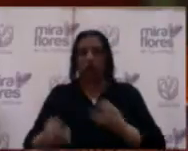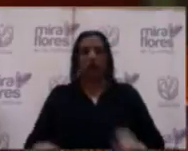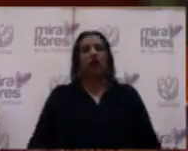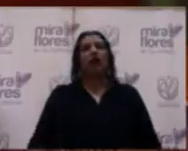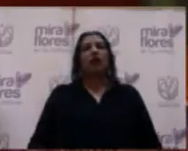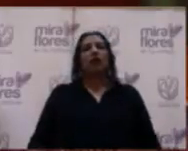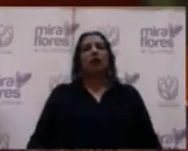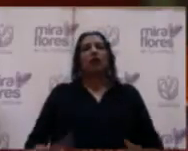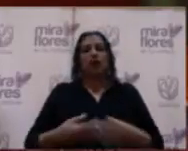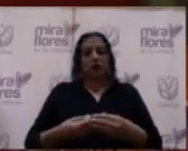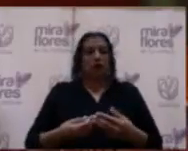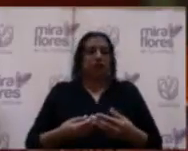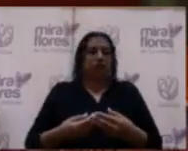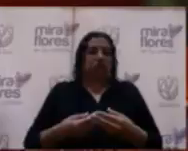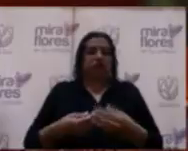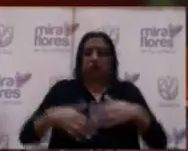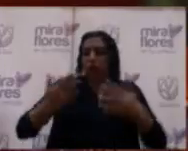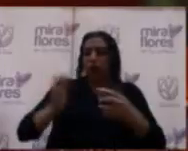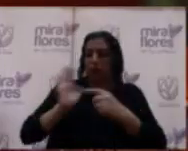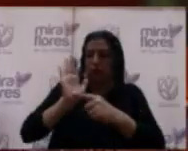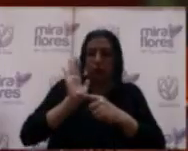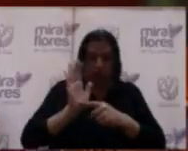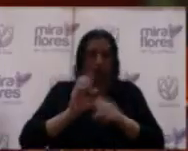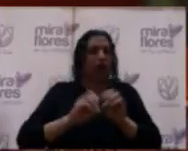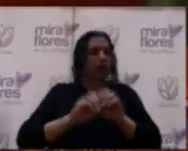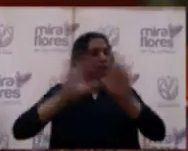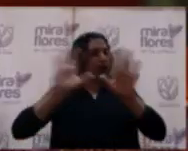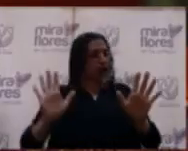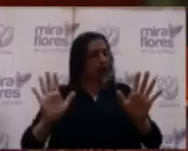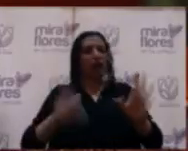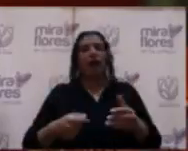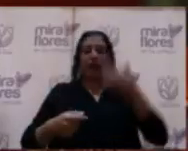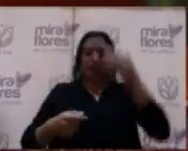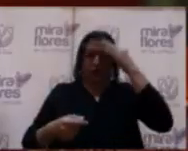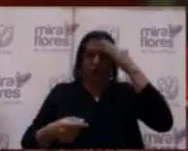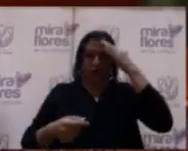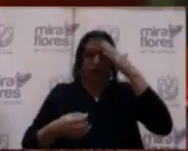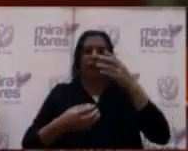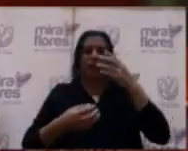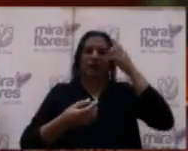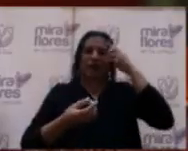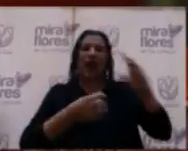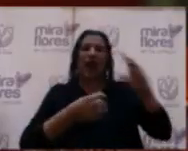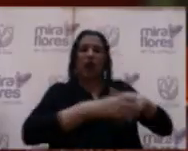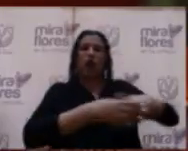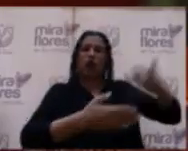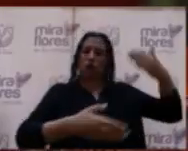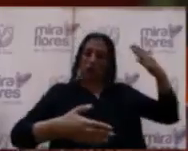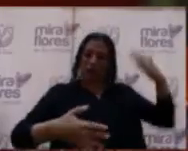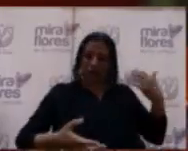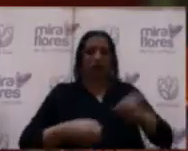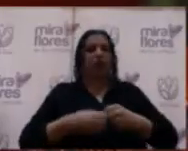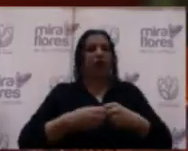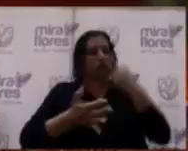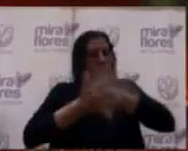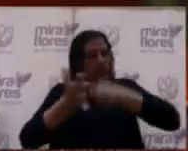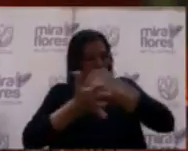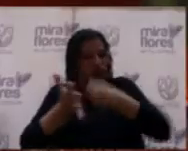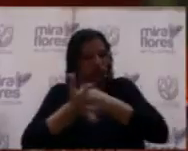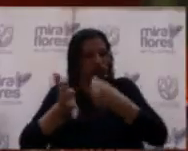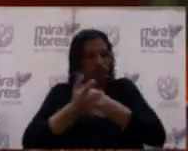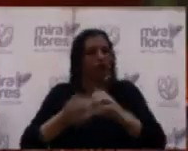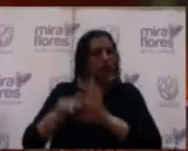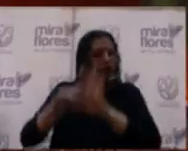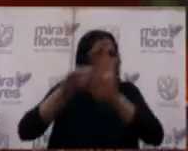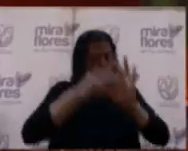acto de transparencia y para que se sepa que esto es lo que se ha acordado para la lucha contra la delincuencia común en el caso de lo que es la